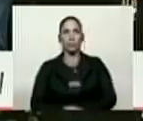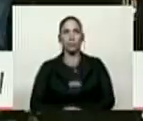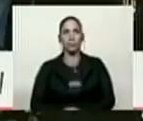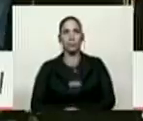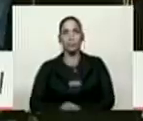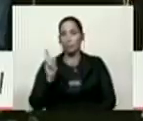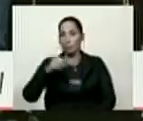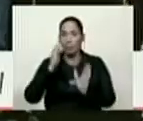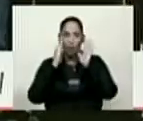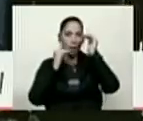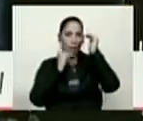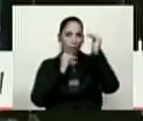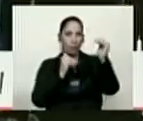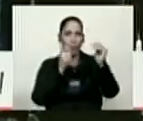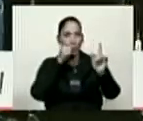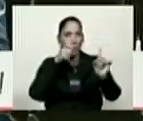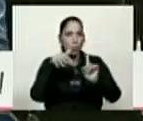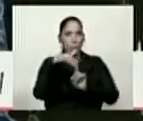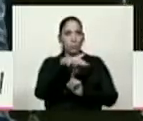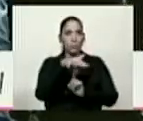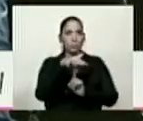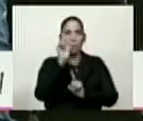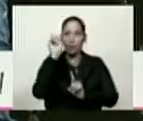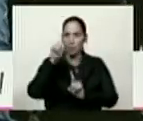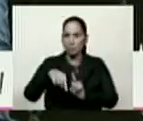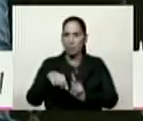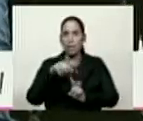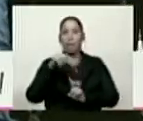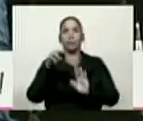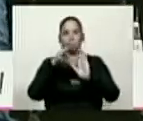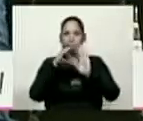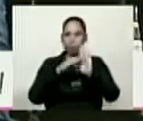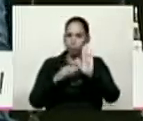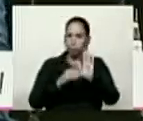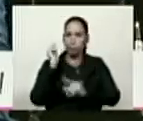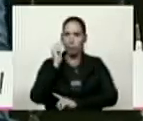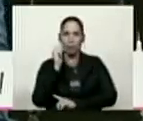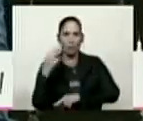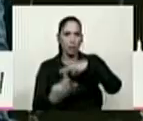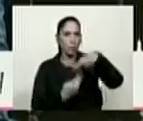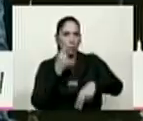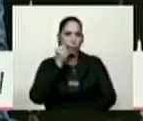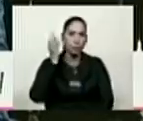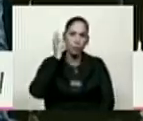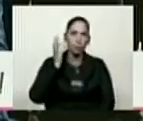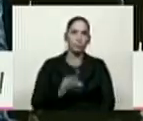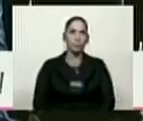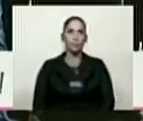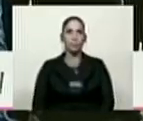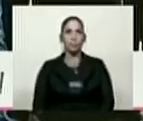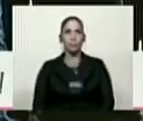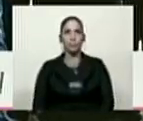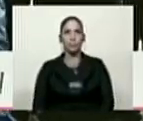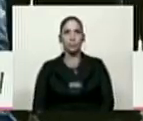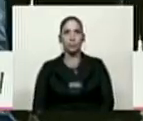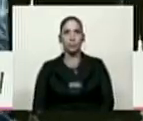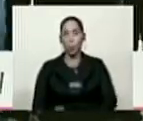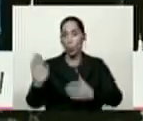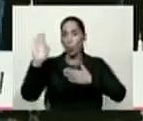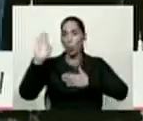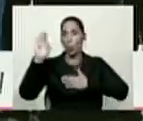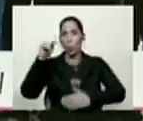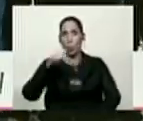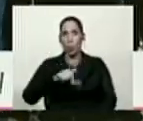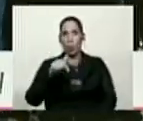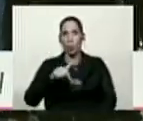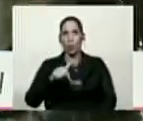también atendiendo al pueblo, también cumpliendo las tareas de un revolucionario y de una revolucionaria. Jurar hoy